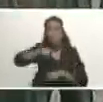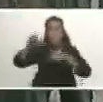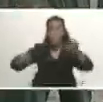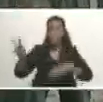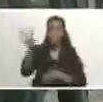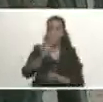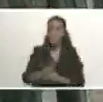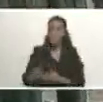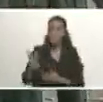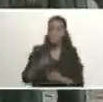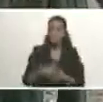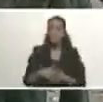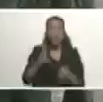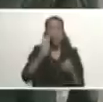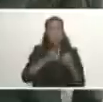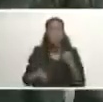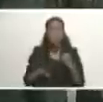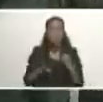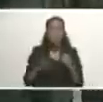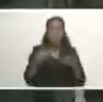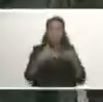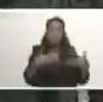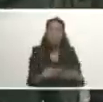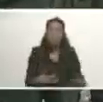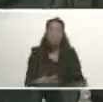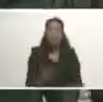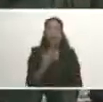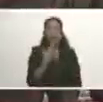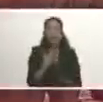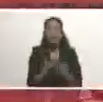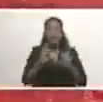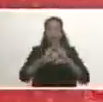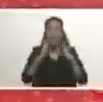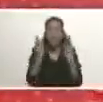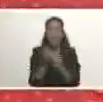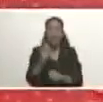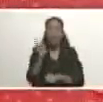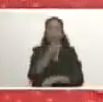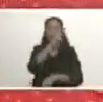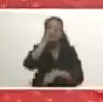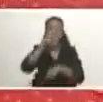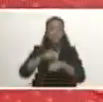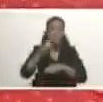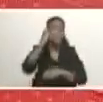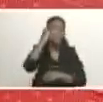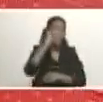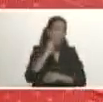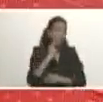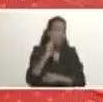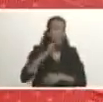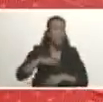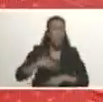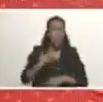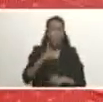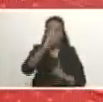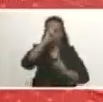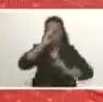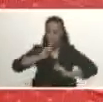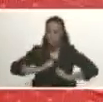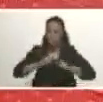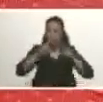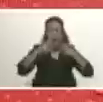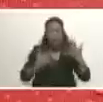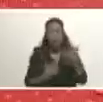venezolanos. Finalmente, quiero agradecer a esta gran familia de la Guardia Nacional Bolivariana por haberme dado un espacio para